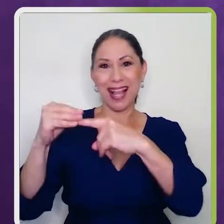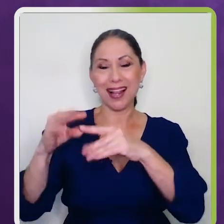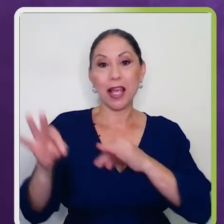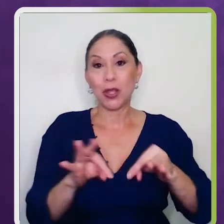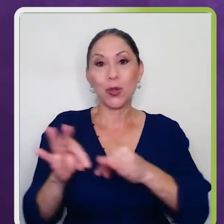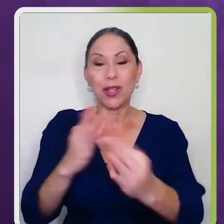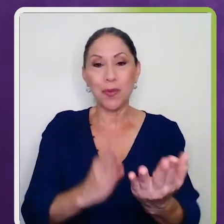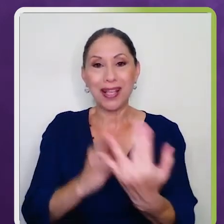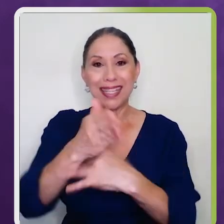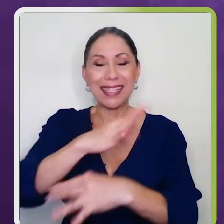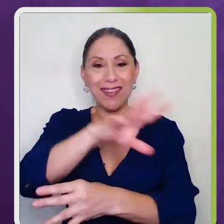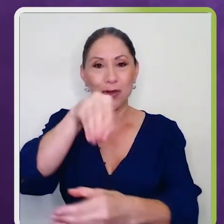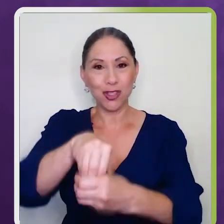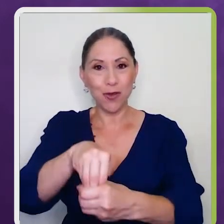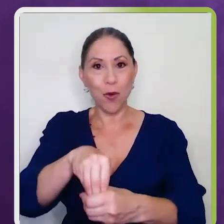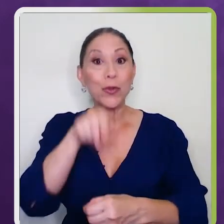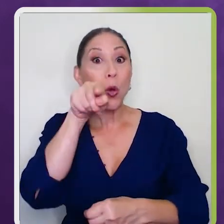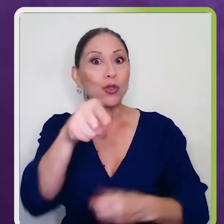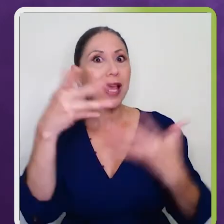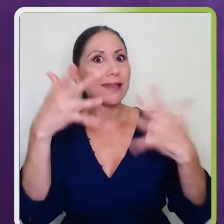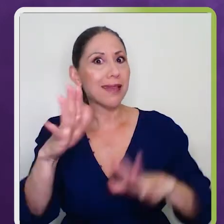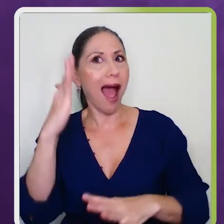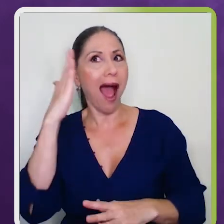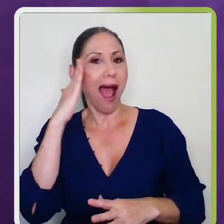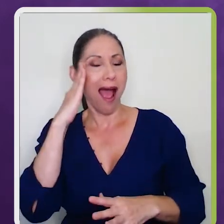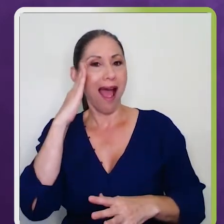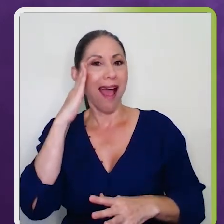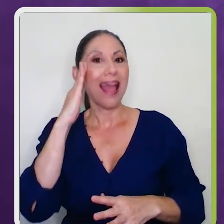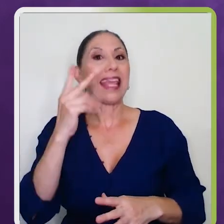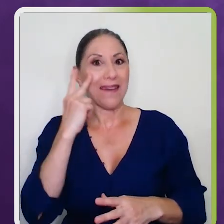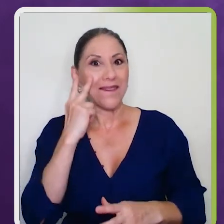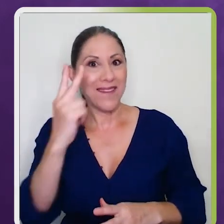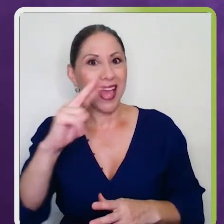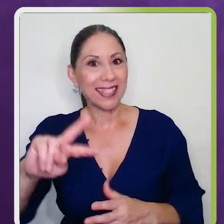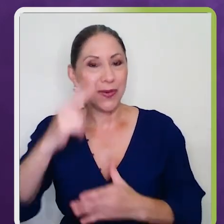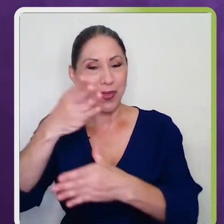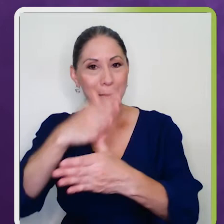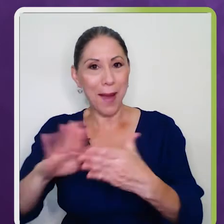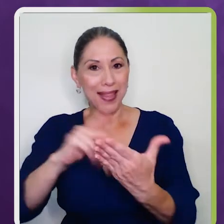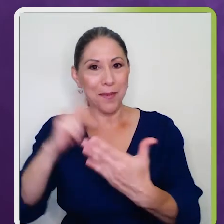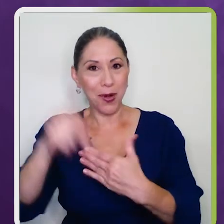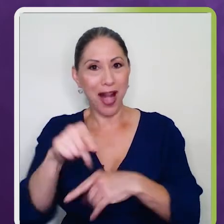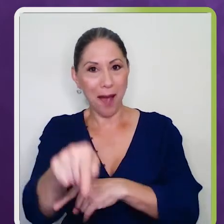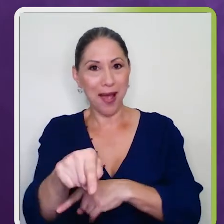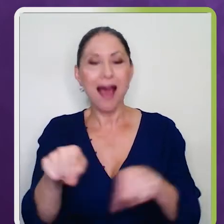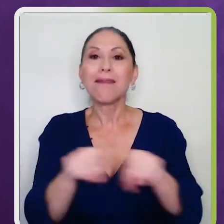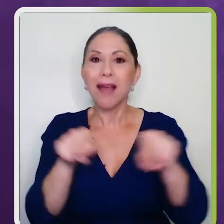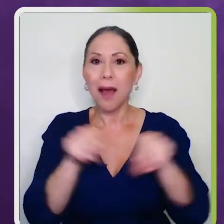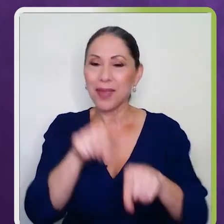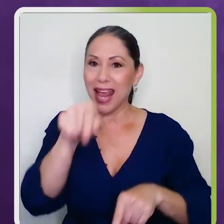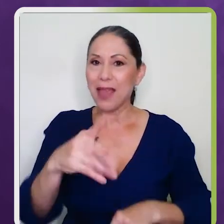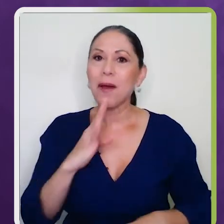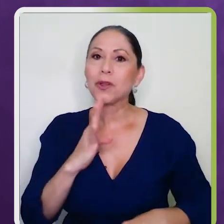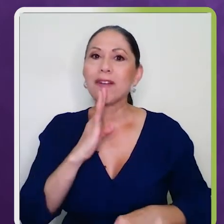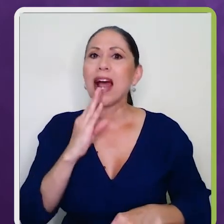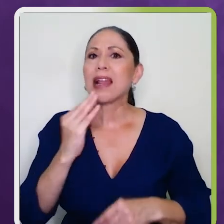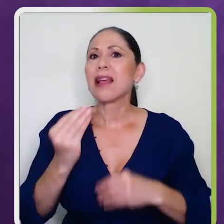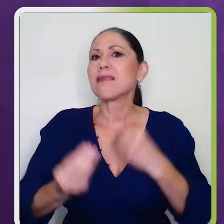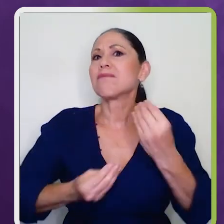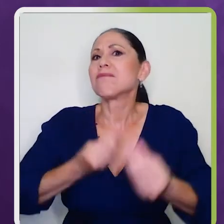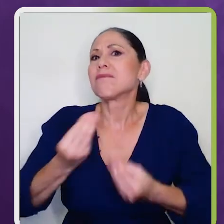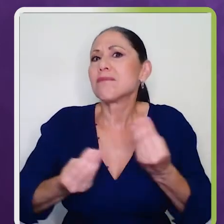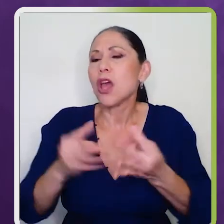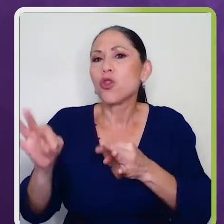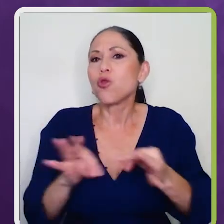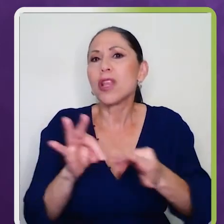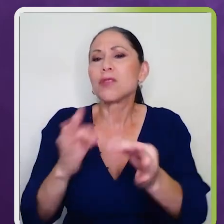usted ya se planifique y no se vaya a perder en la segunda parte de este programa, porque también vamos a hablar de qué hace al turismo